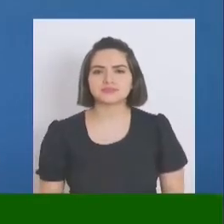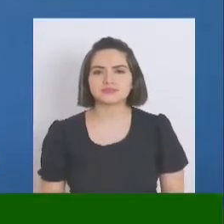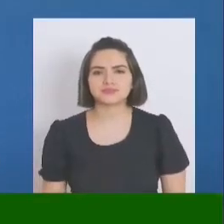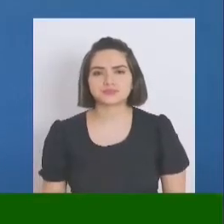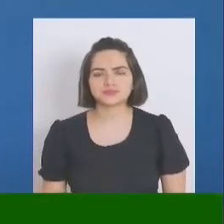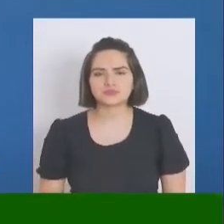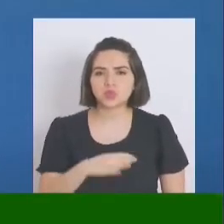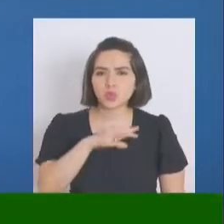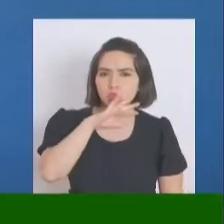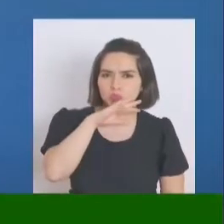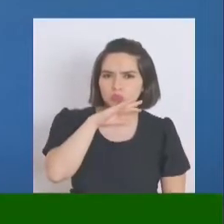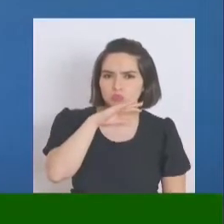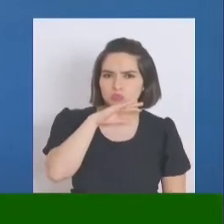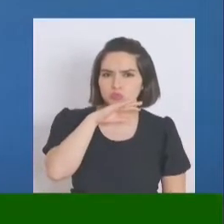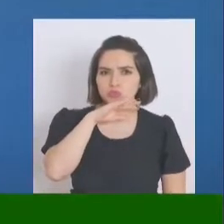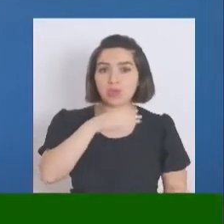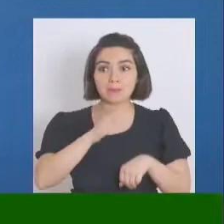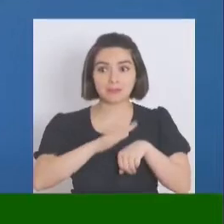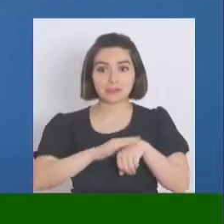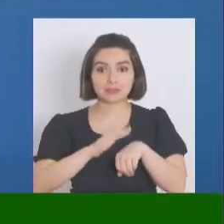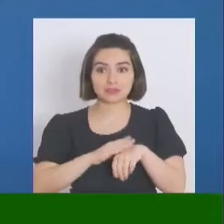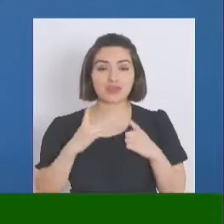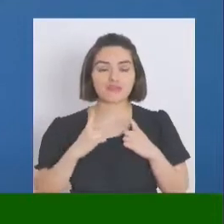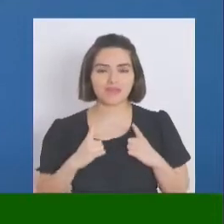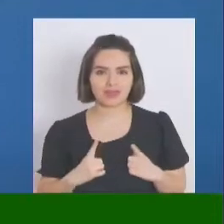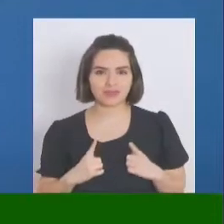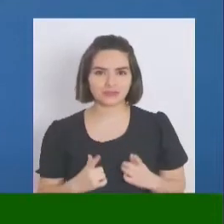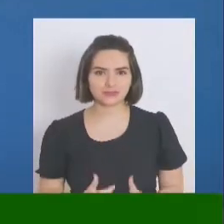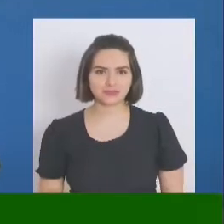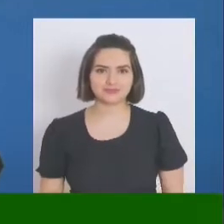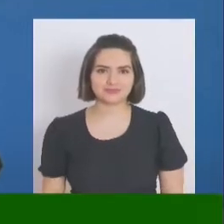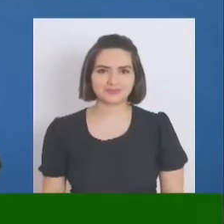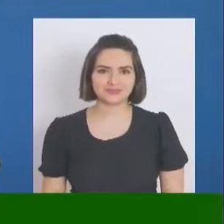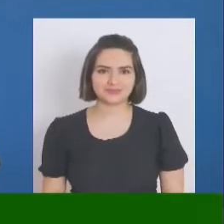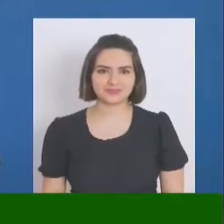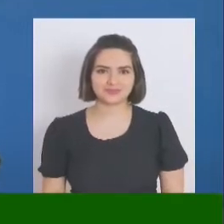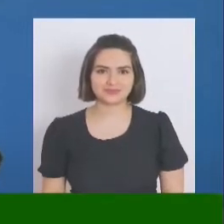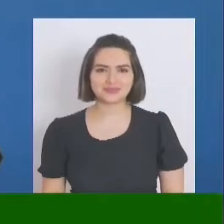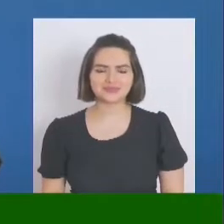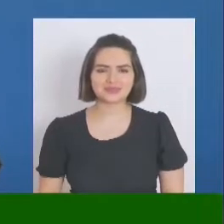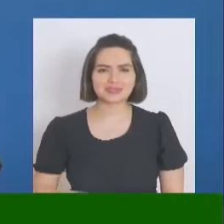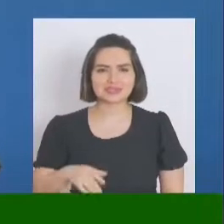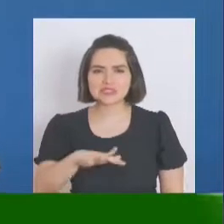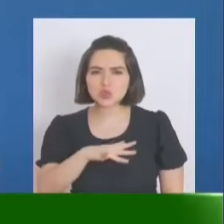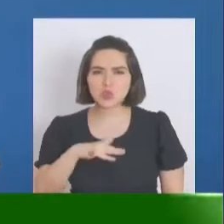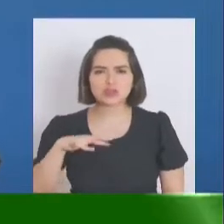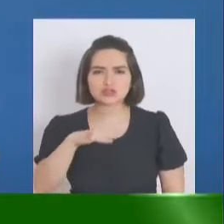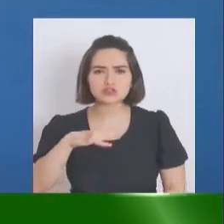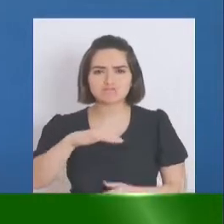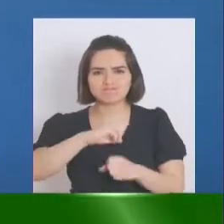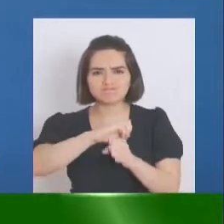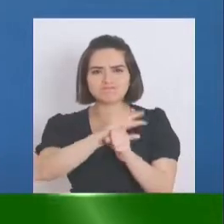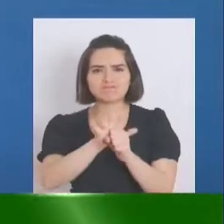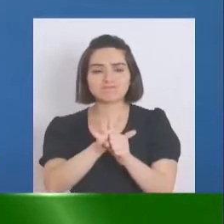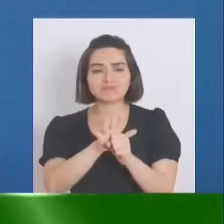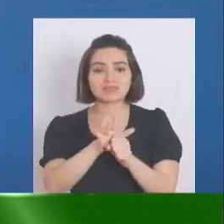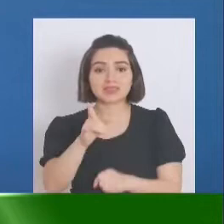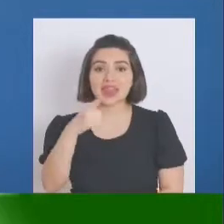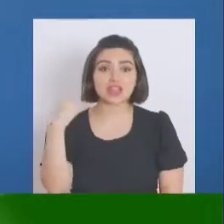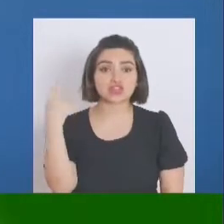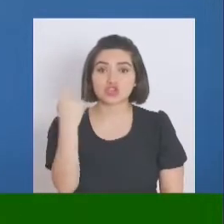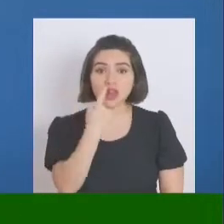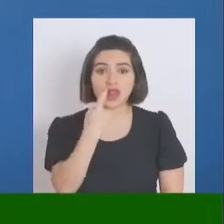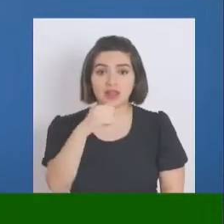el uso del permiso de vacaciones. La situación epidemiológica a nivel